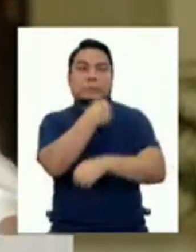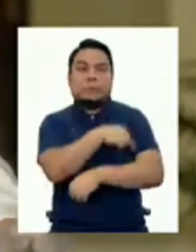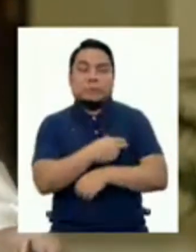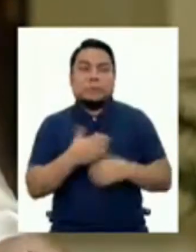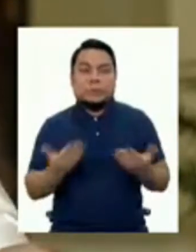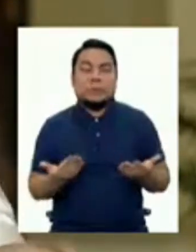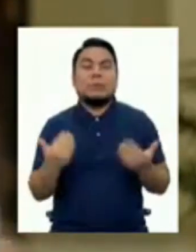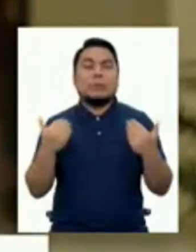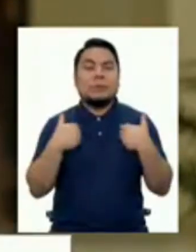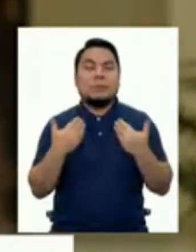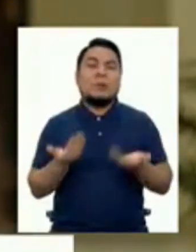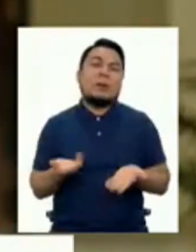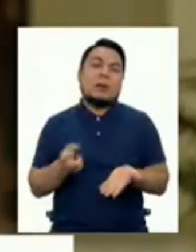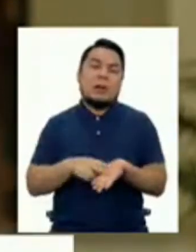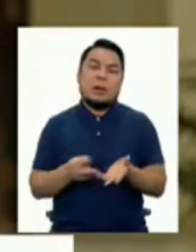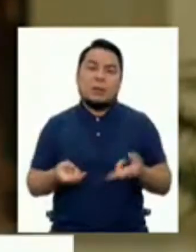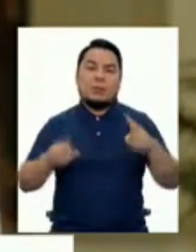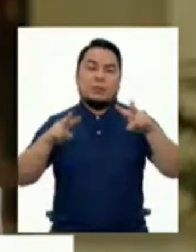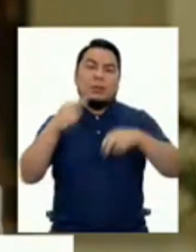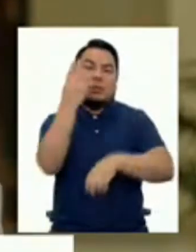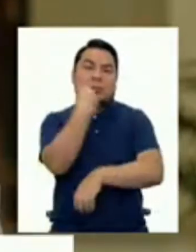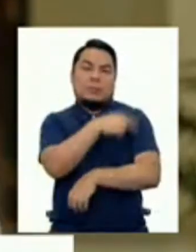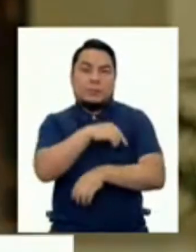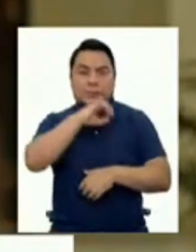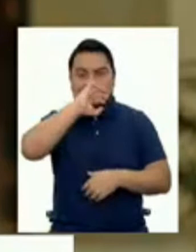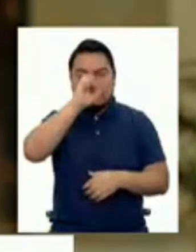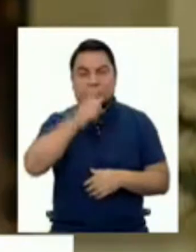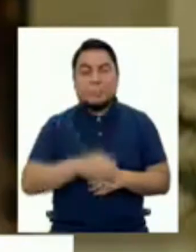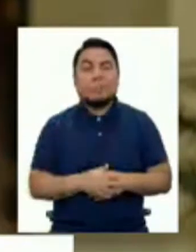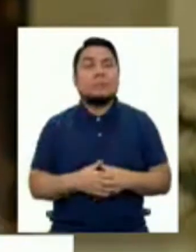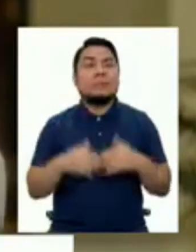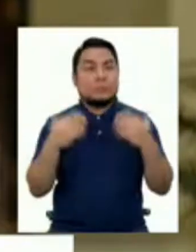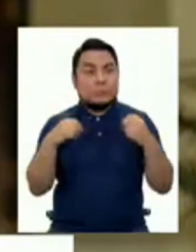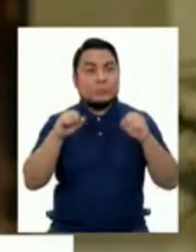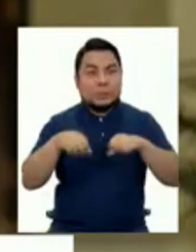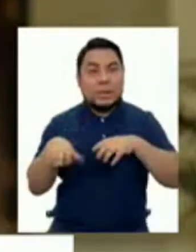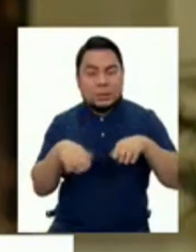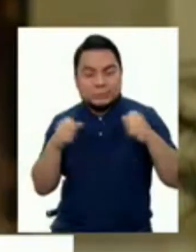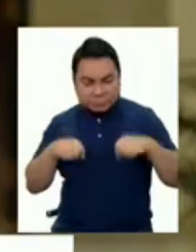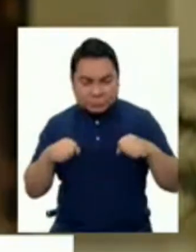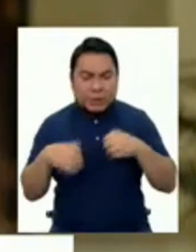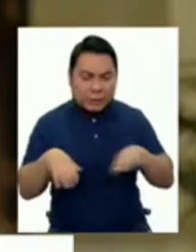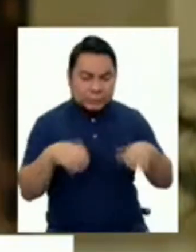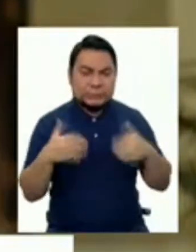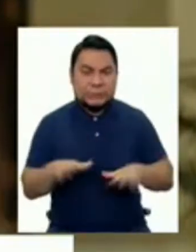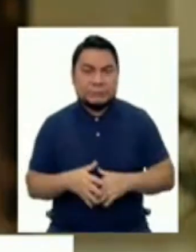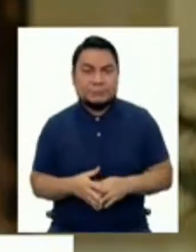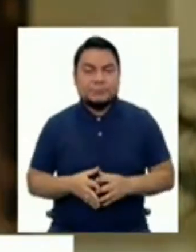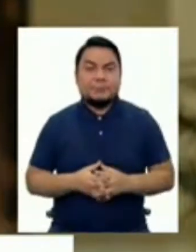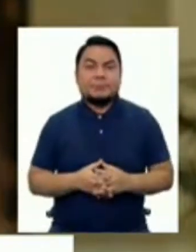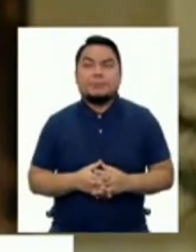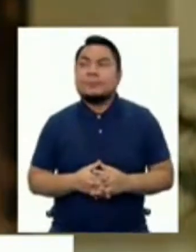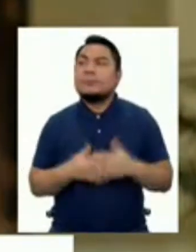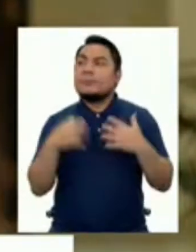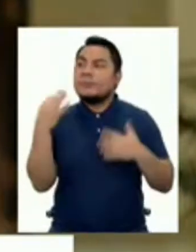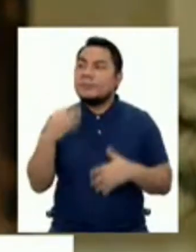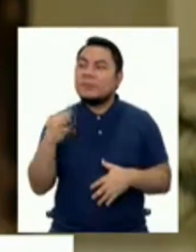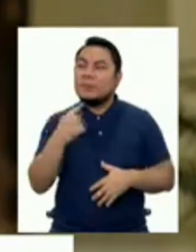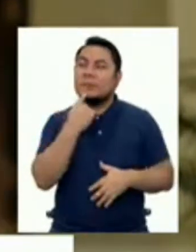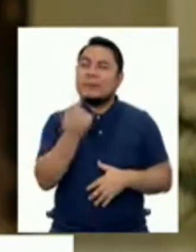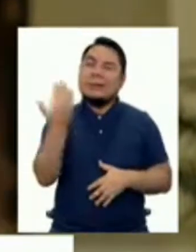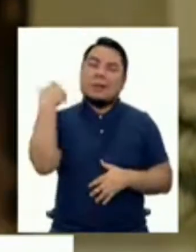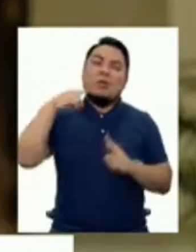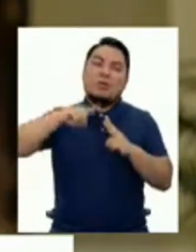que aumentar la oferta hospitalaria. Y lo estamos haciendo. Siempre hablamos cómo